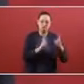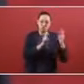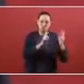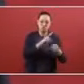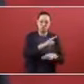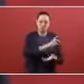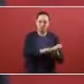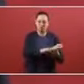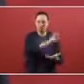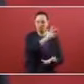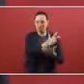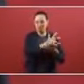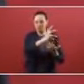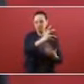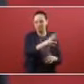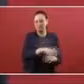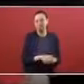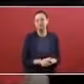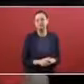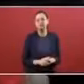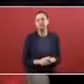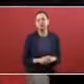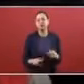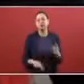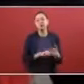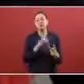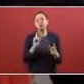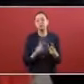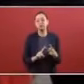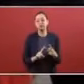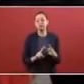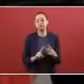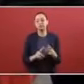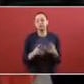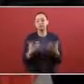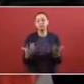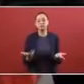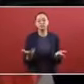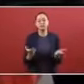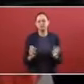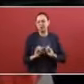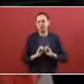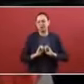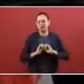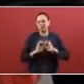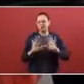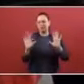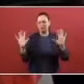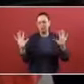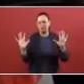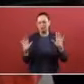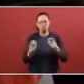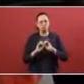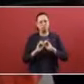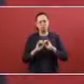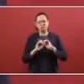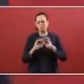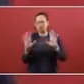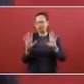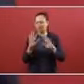Lo otro que me preguntaste es, desde luego, todo mundo, todos